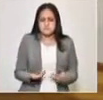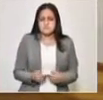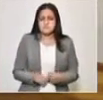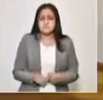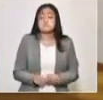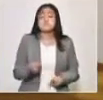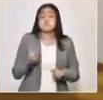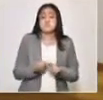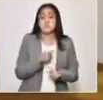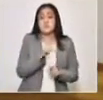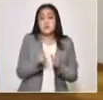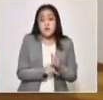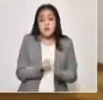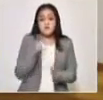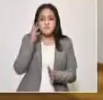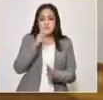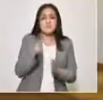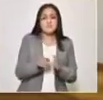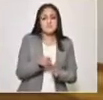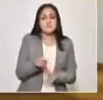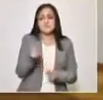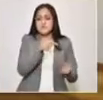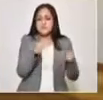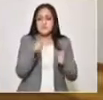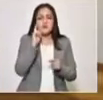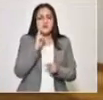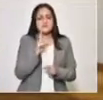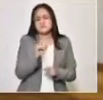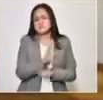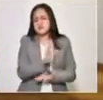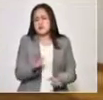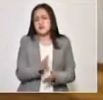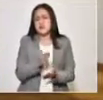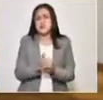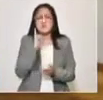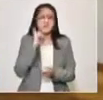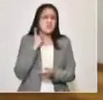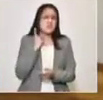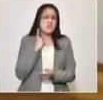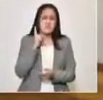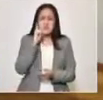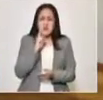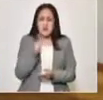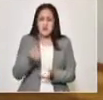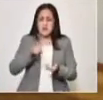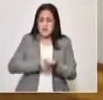nunca más, y menos entre mujeres y diputadas.